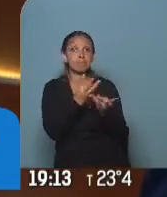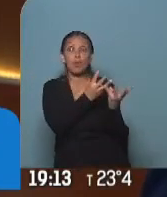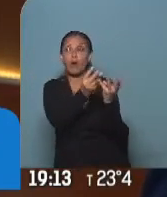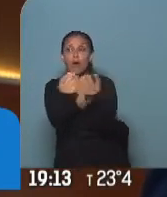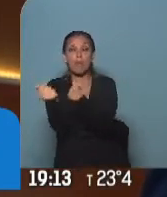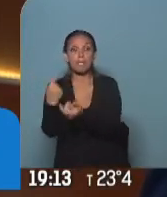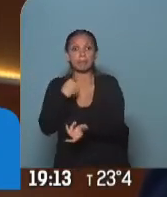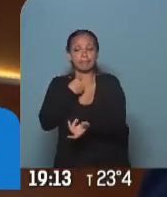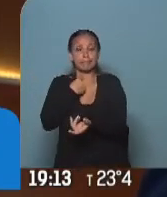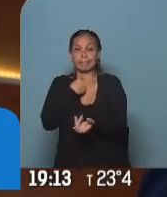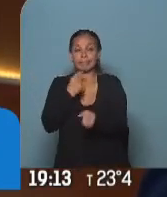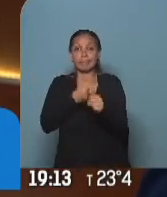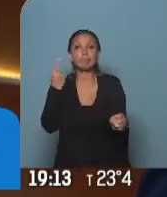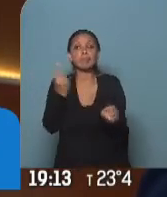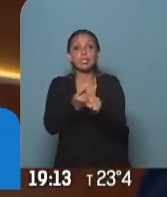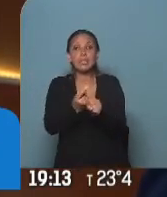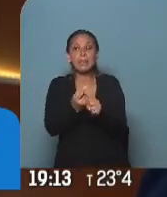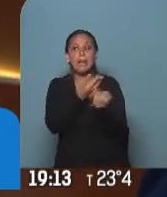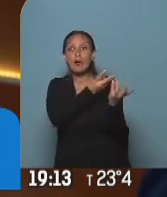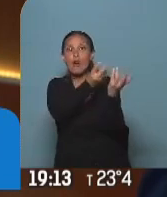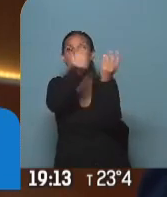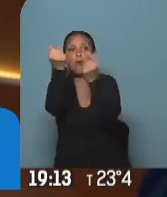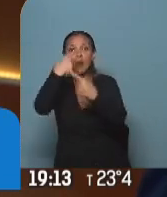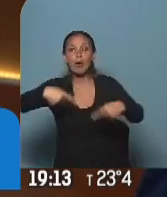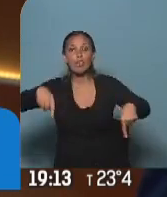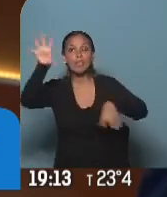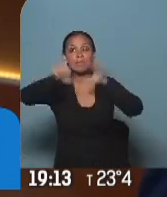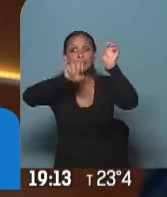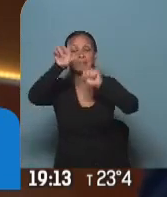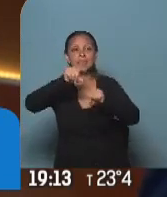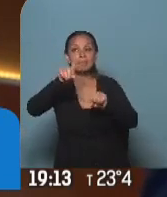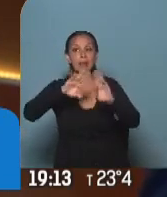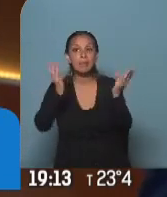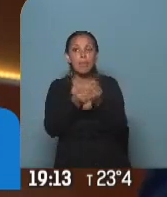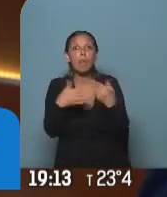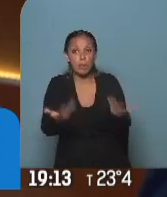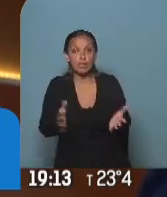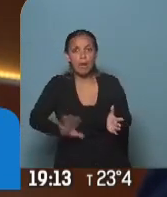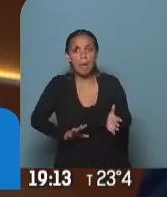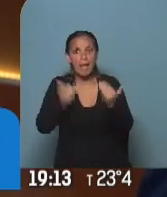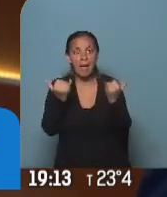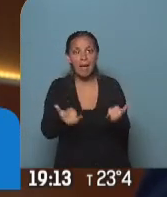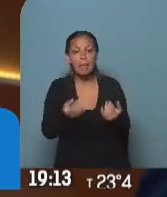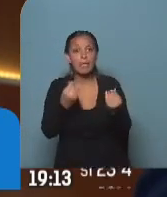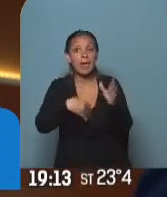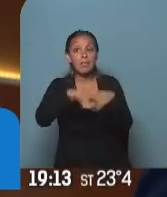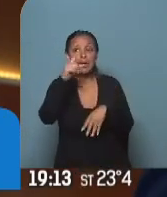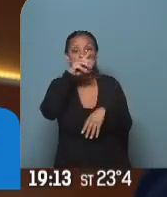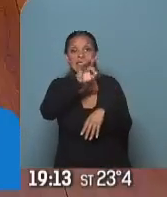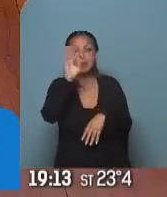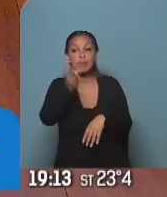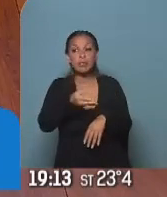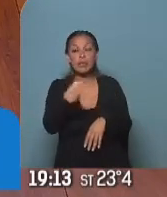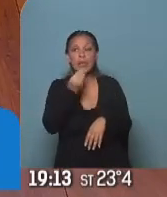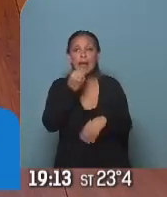de productos en el exterior. Por eso hay hambre en Venezuela, porque más del 70% de la demanda de alimentos venezolana depende